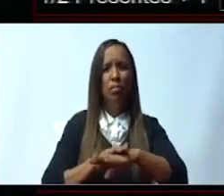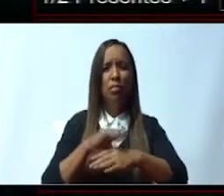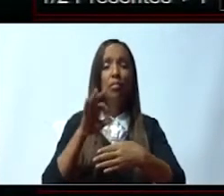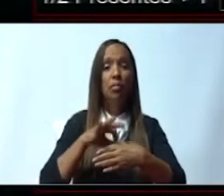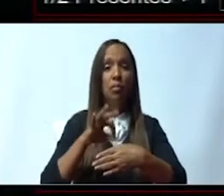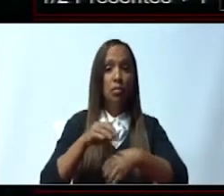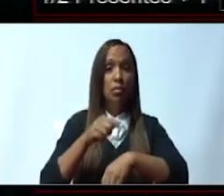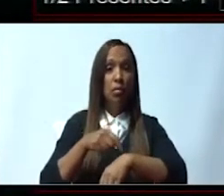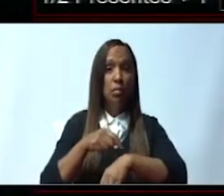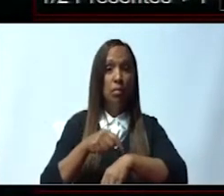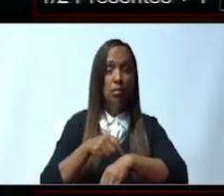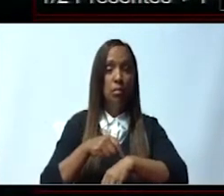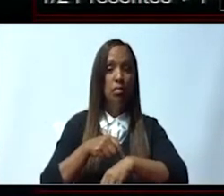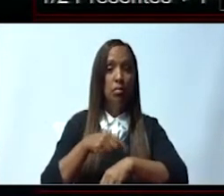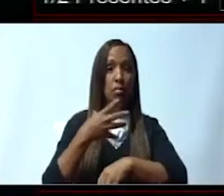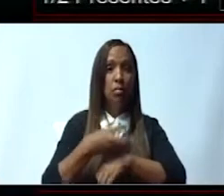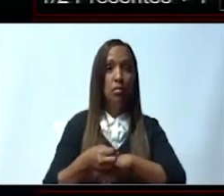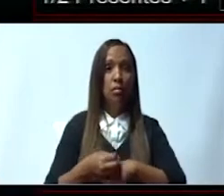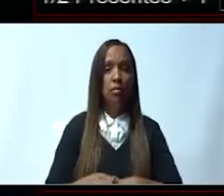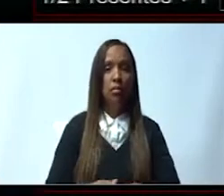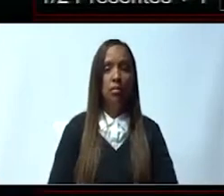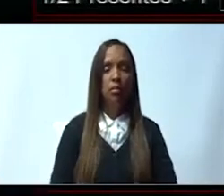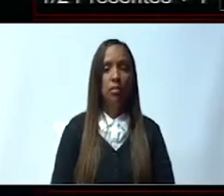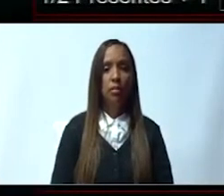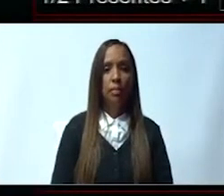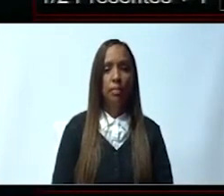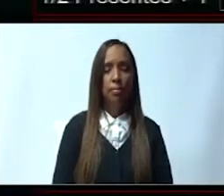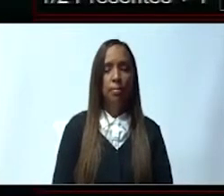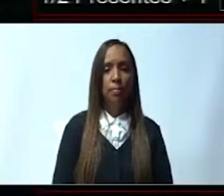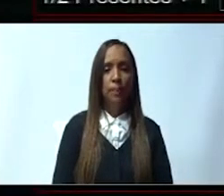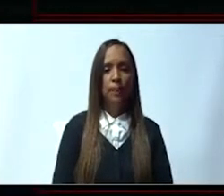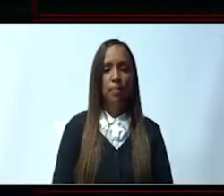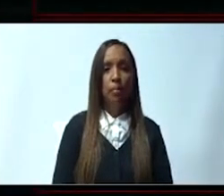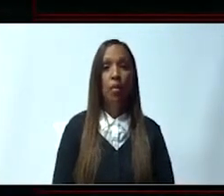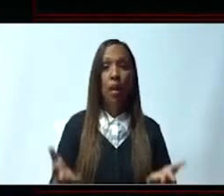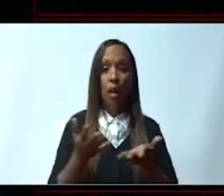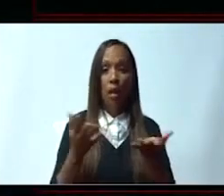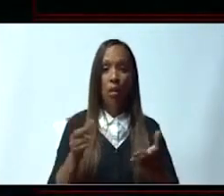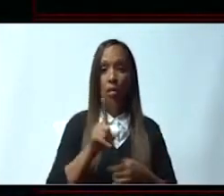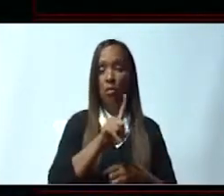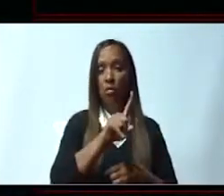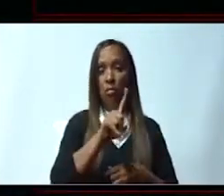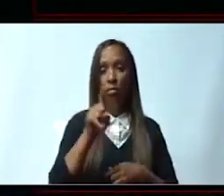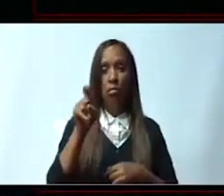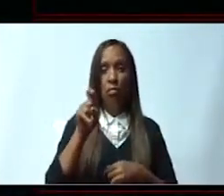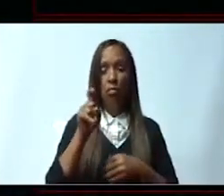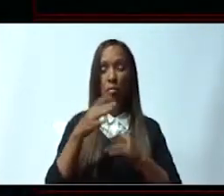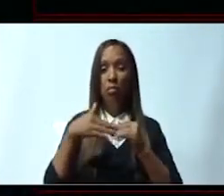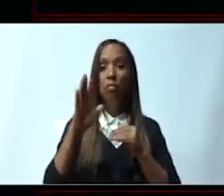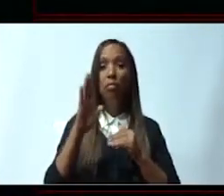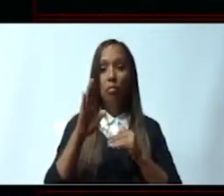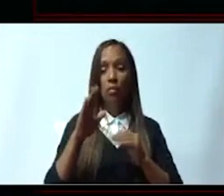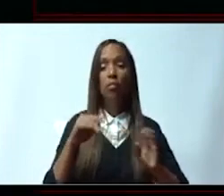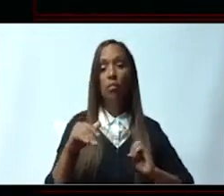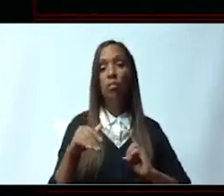se termina el tiempo. Tenemos ciento y pico de diputados,